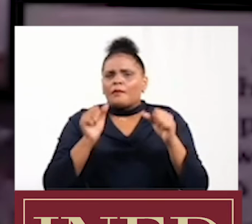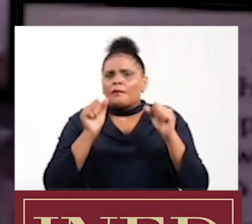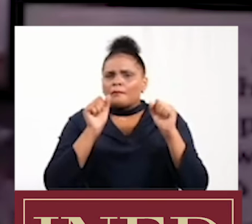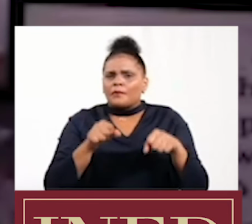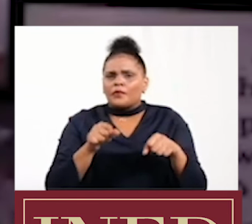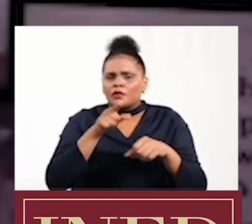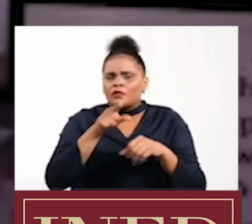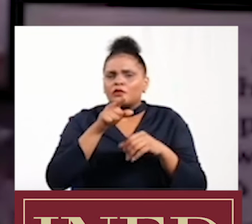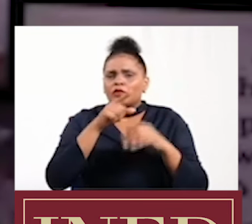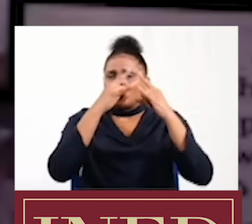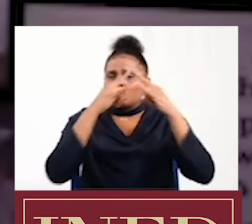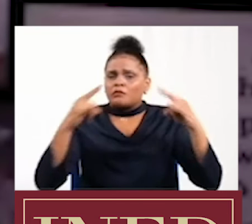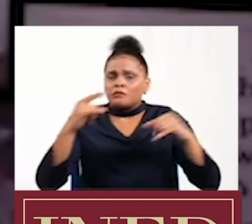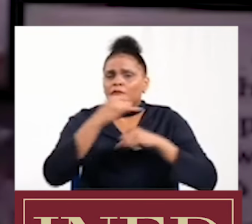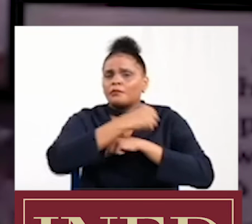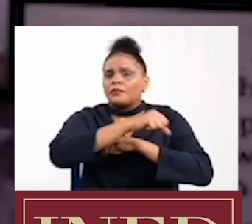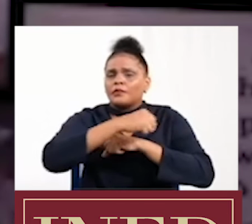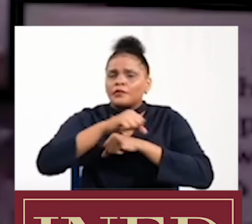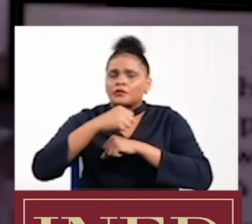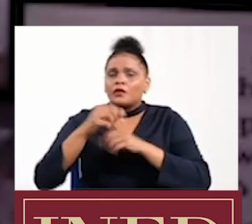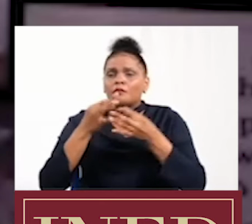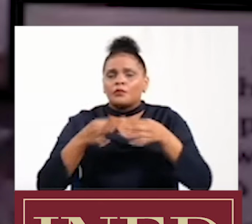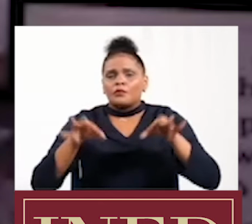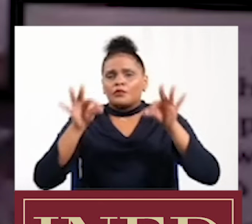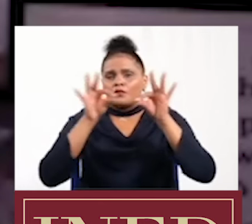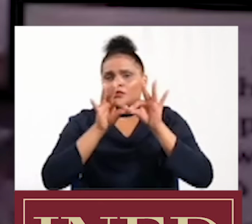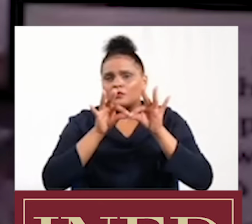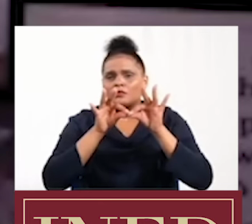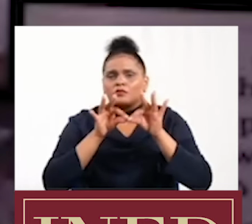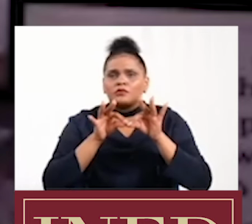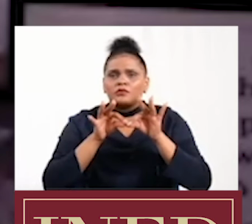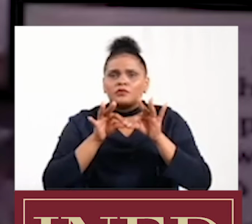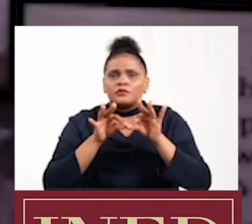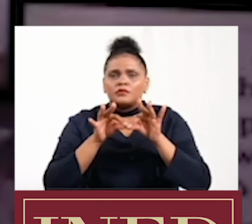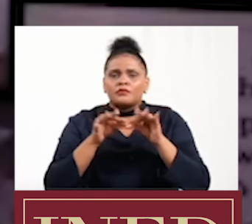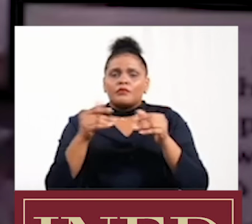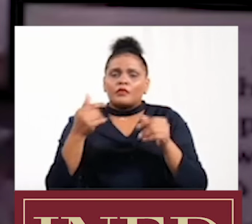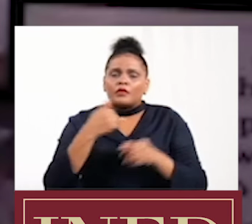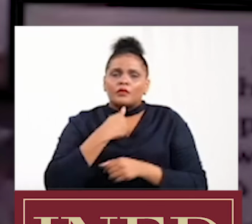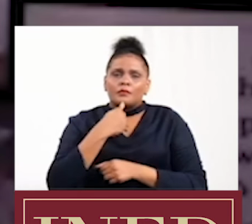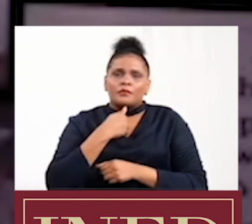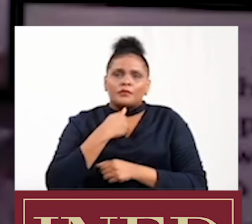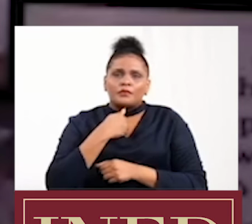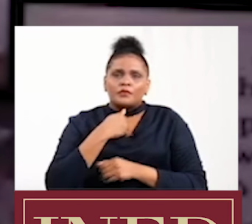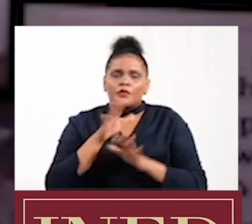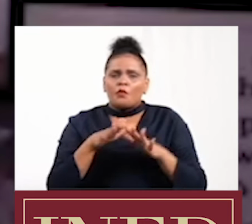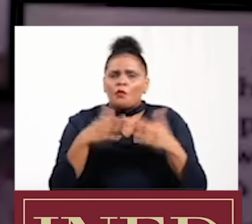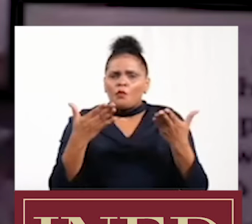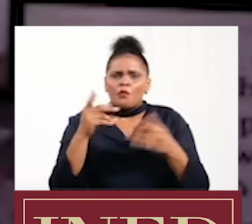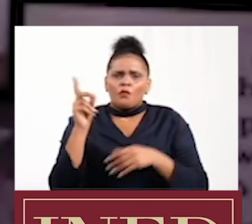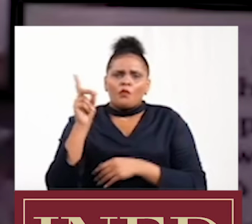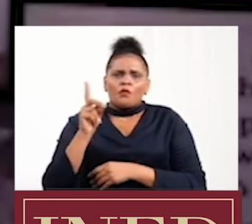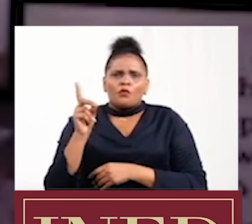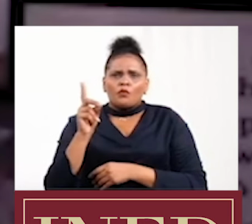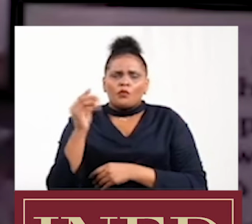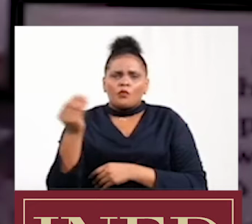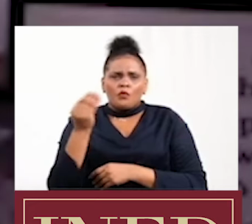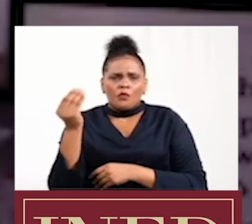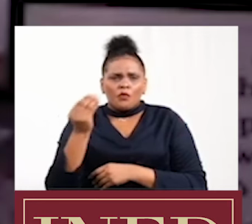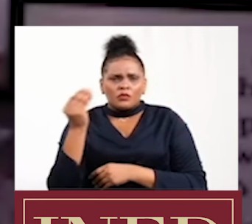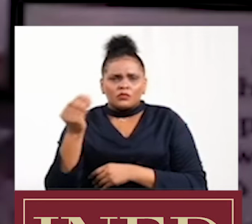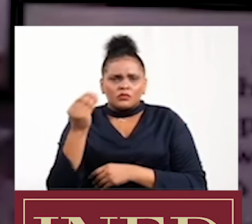sus campañas es un factor también es importante y otro factor importante también es que cuando las nóminas no